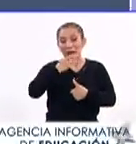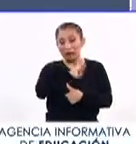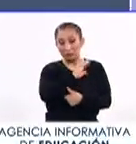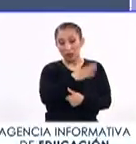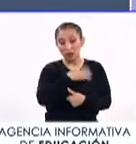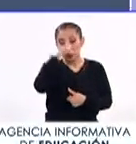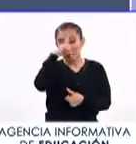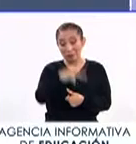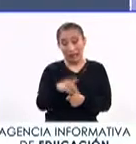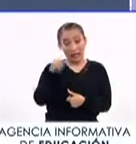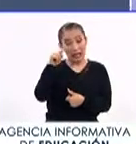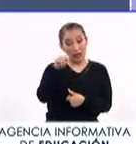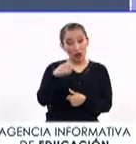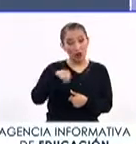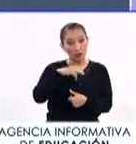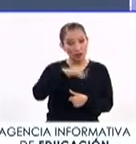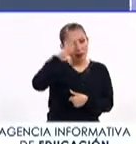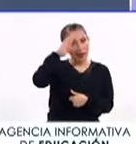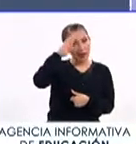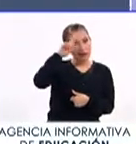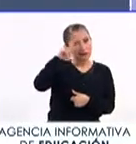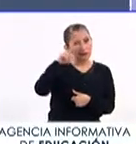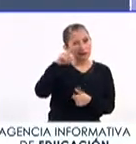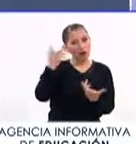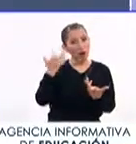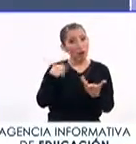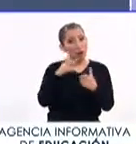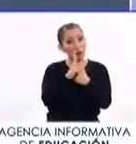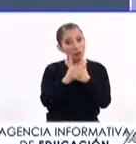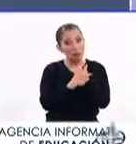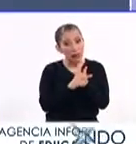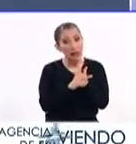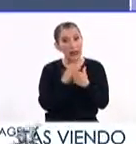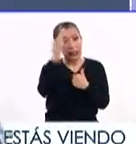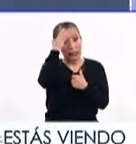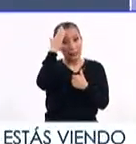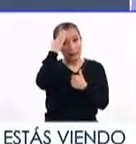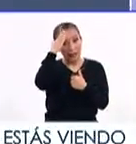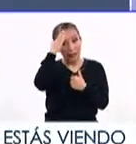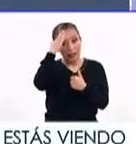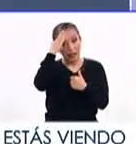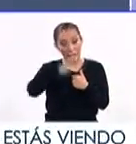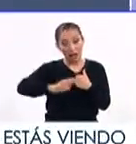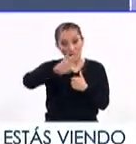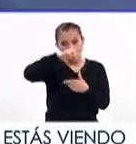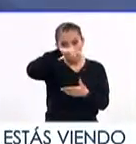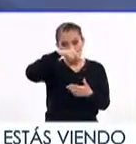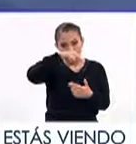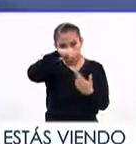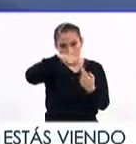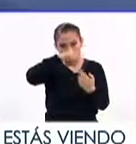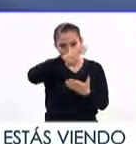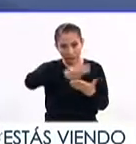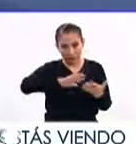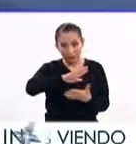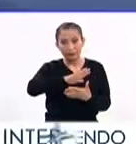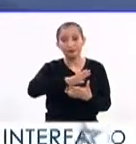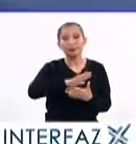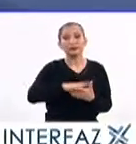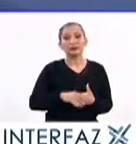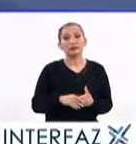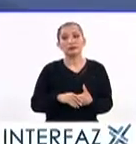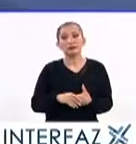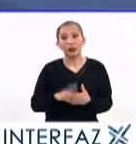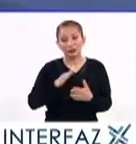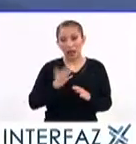hispanohablantes, México nosotros pensamos un país líder de esta zona. Y ya